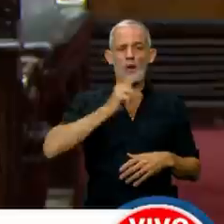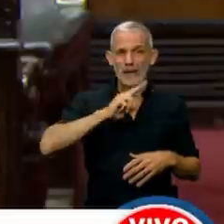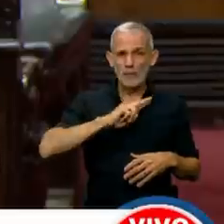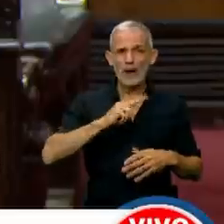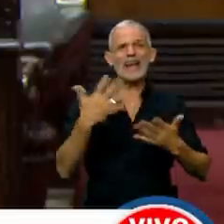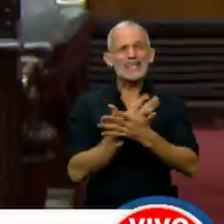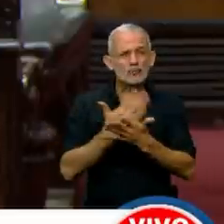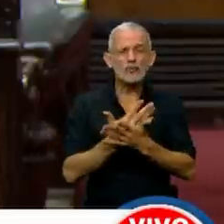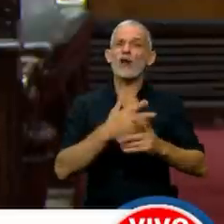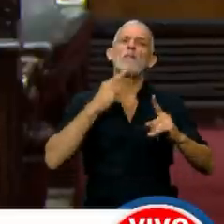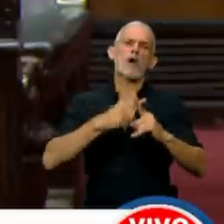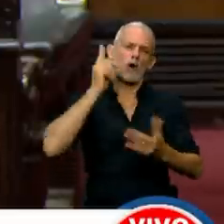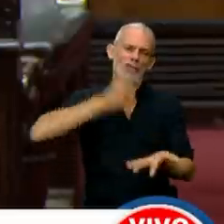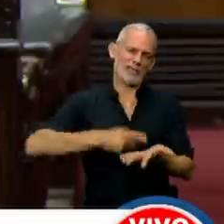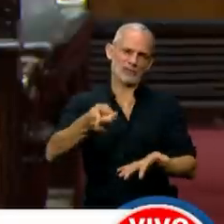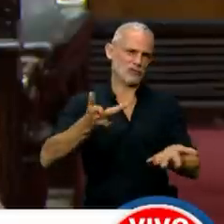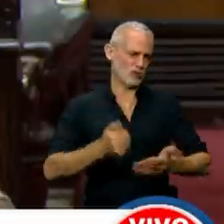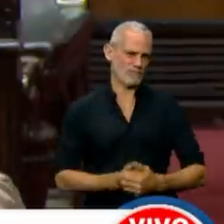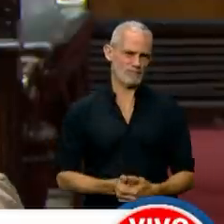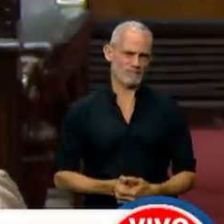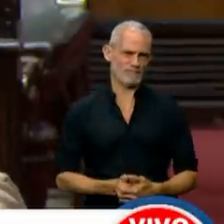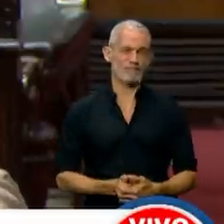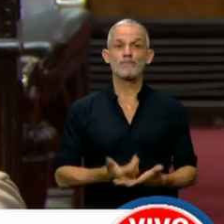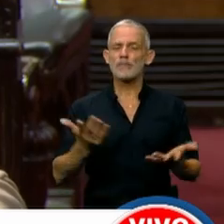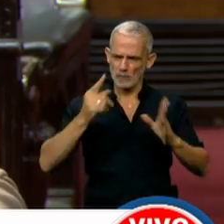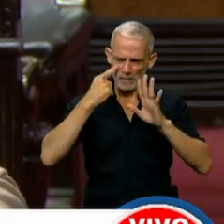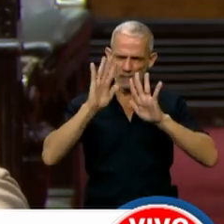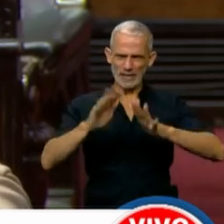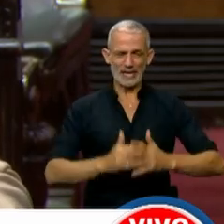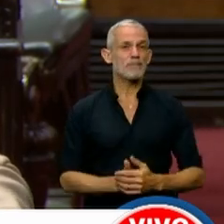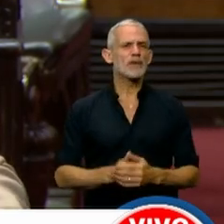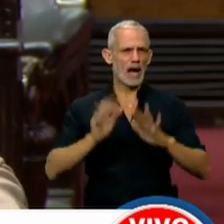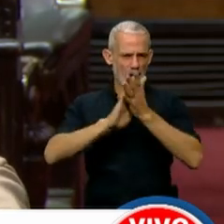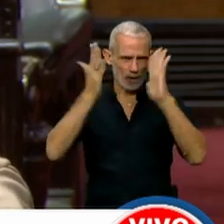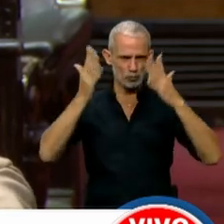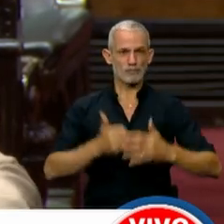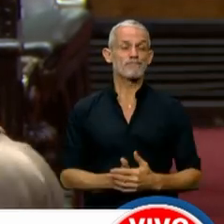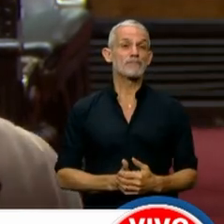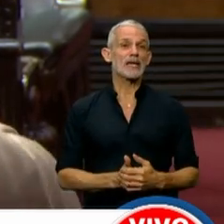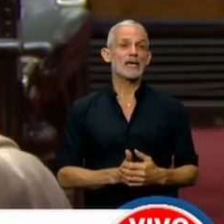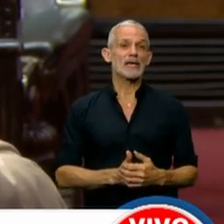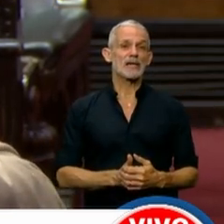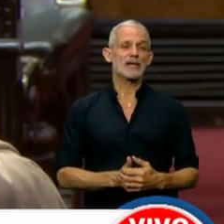sufran por esta decisión señor presidente miren no dejen